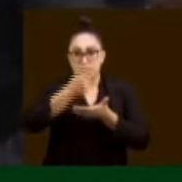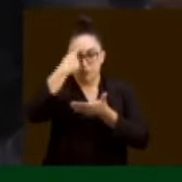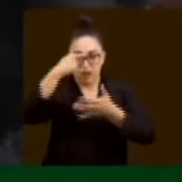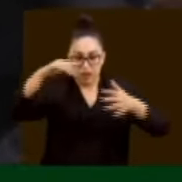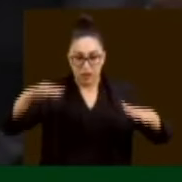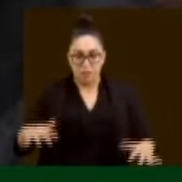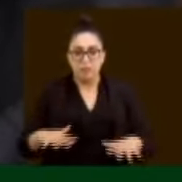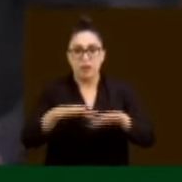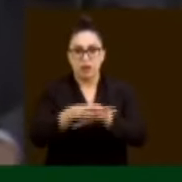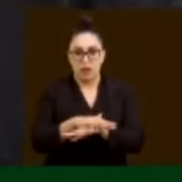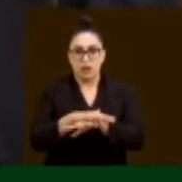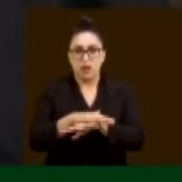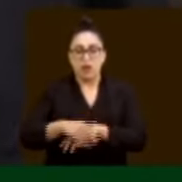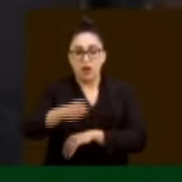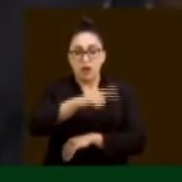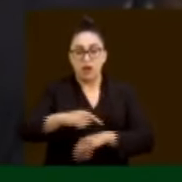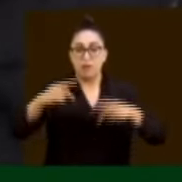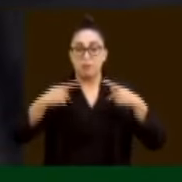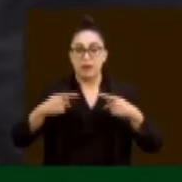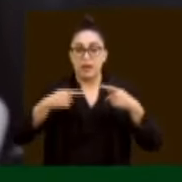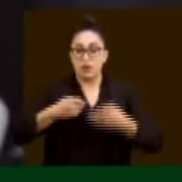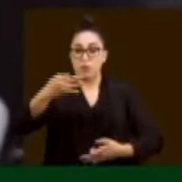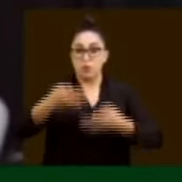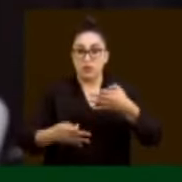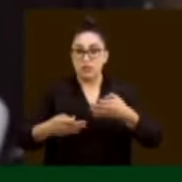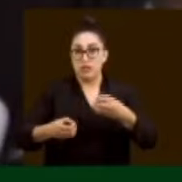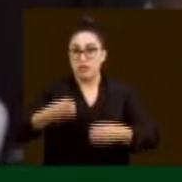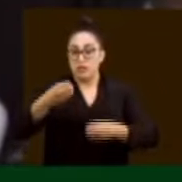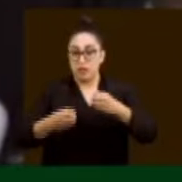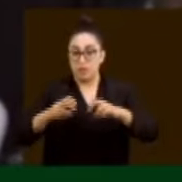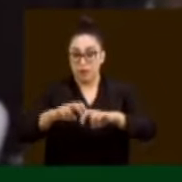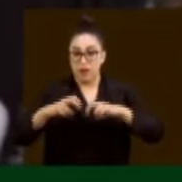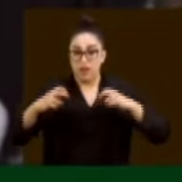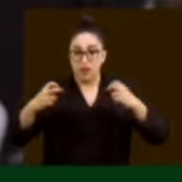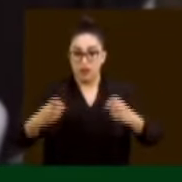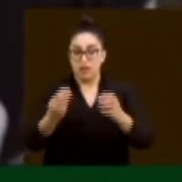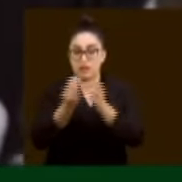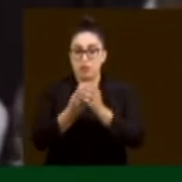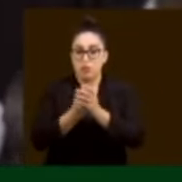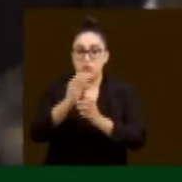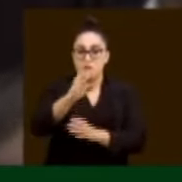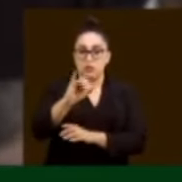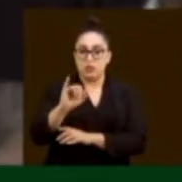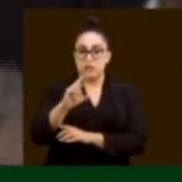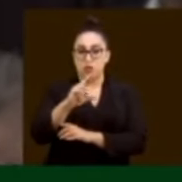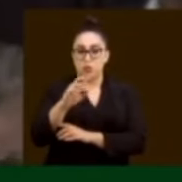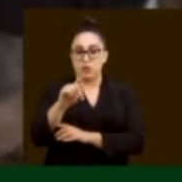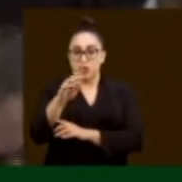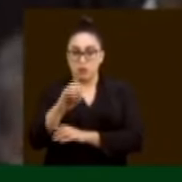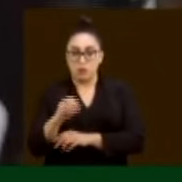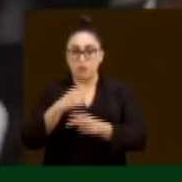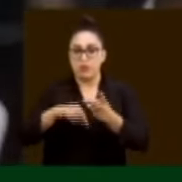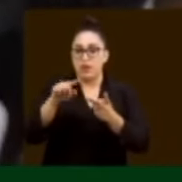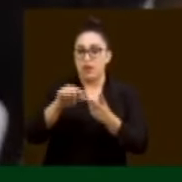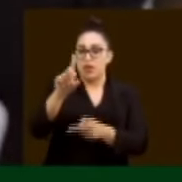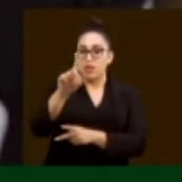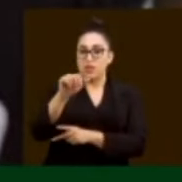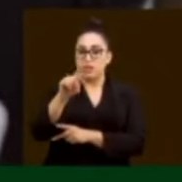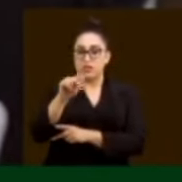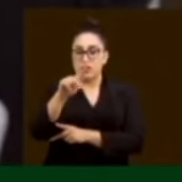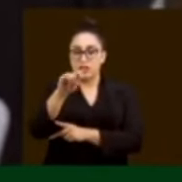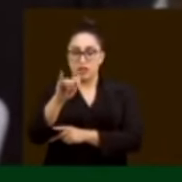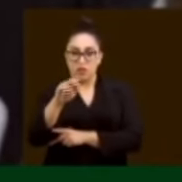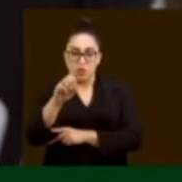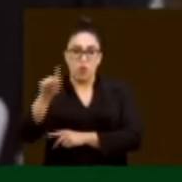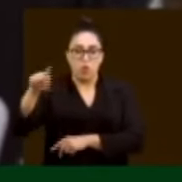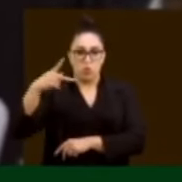modificación para que las magistradas y magistrados de circuito, jueces y jueces de distrito de la Federación